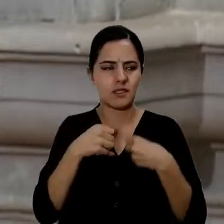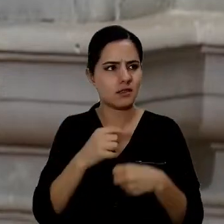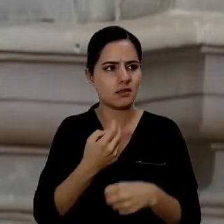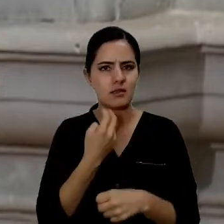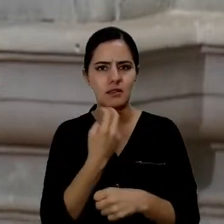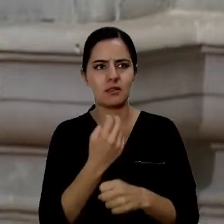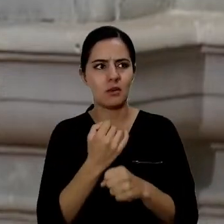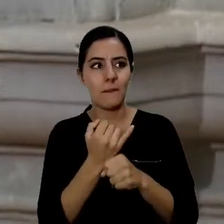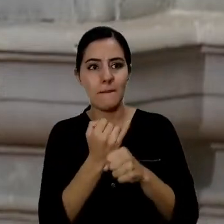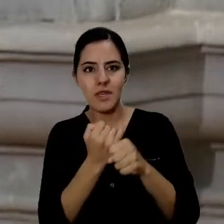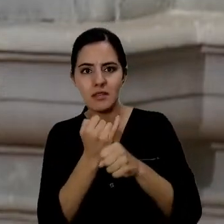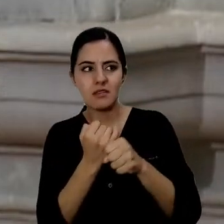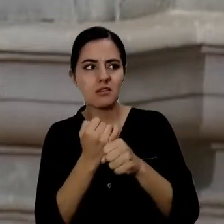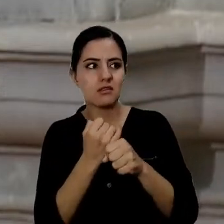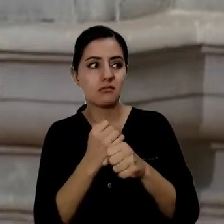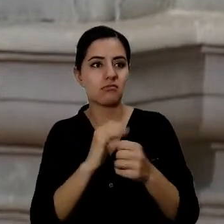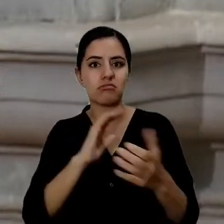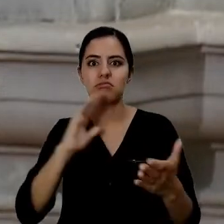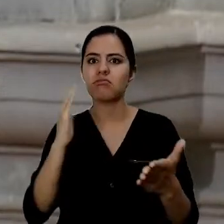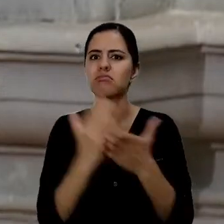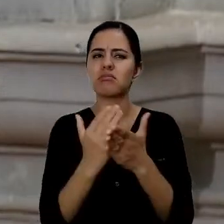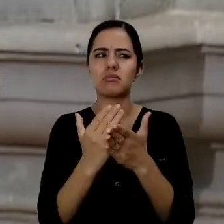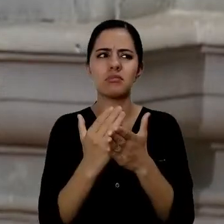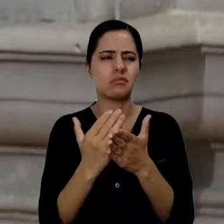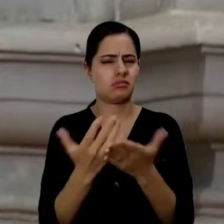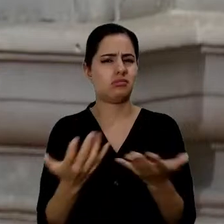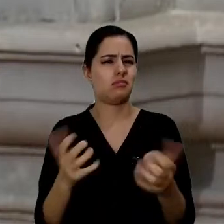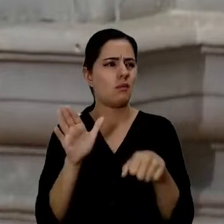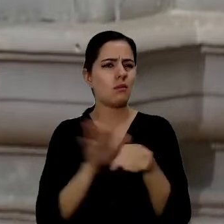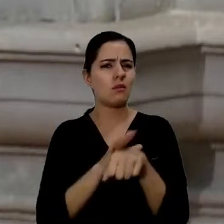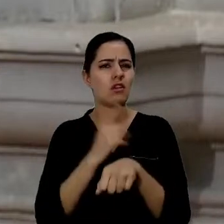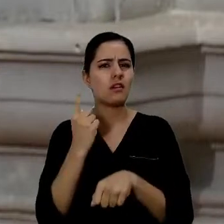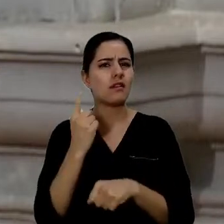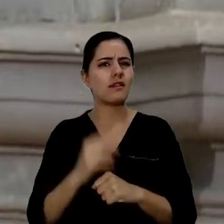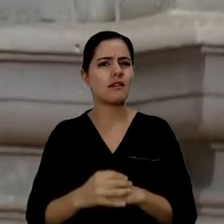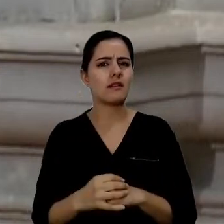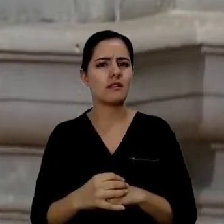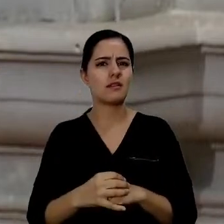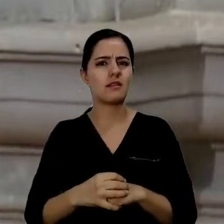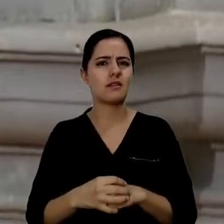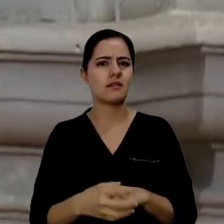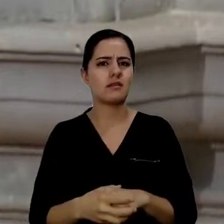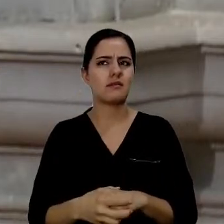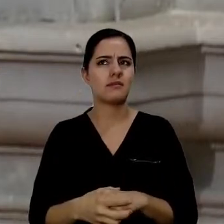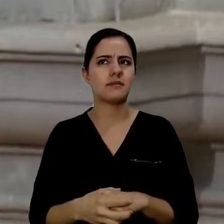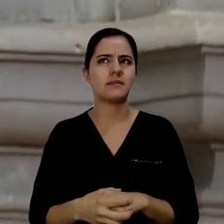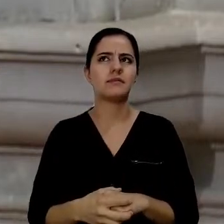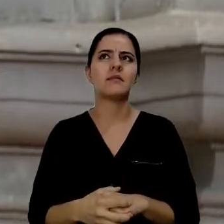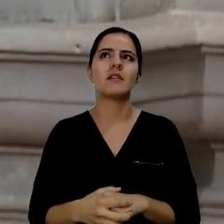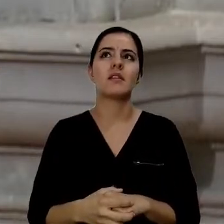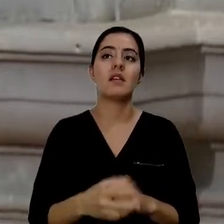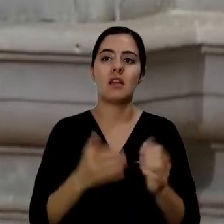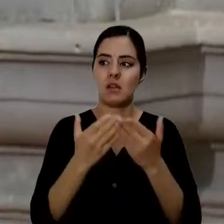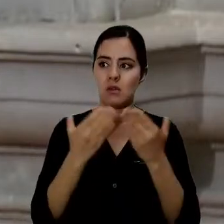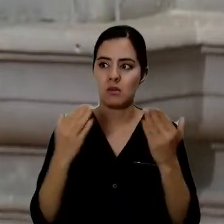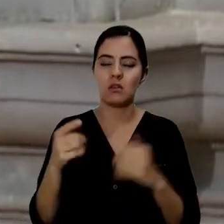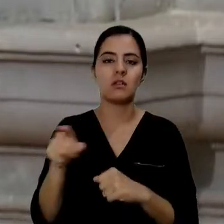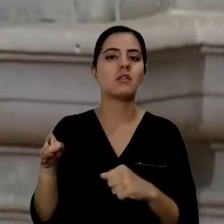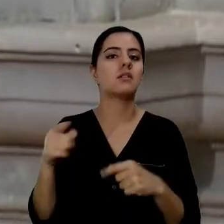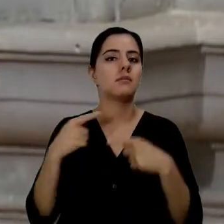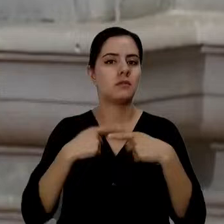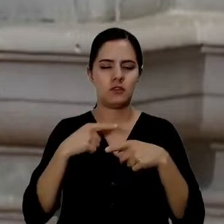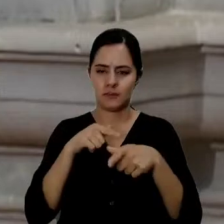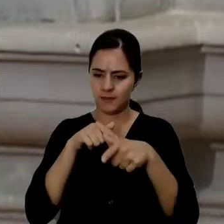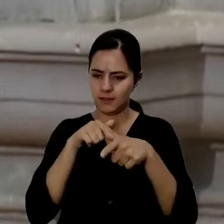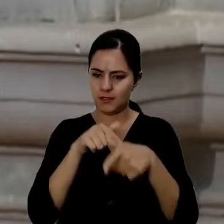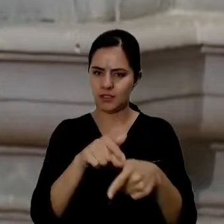Por cierto, hoy más que nunca sigue vigente el reclamo de